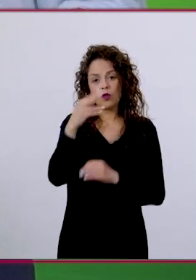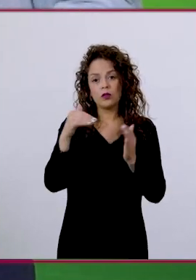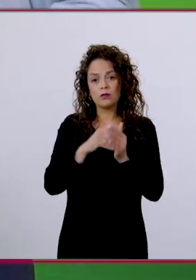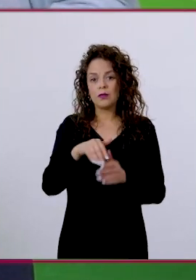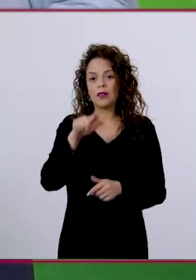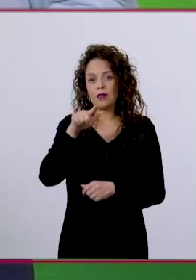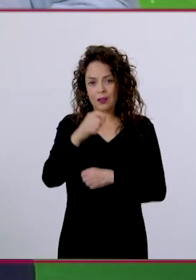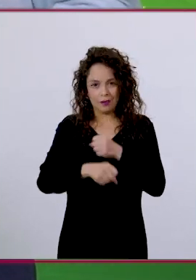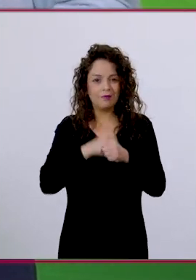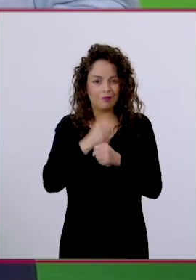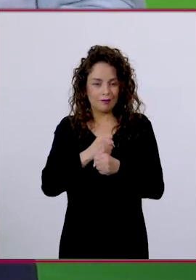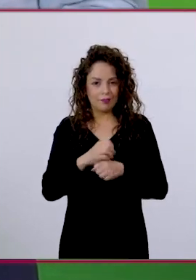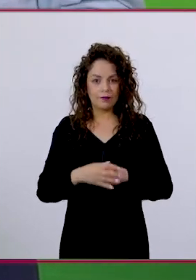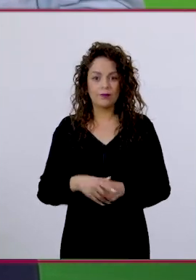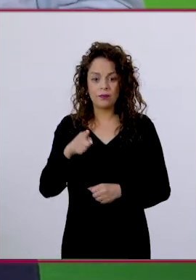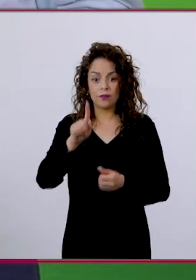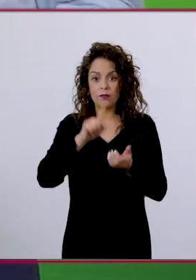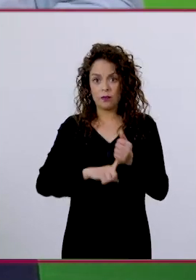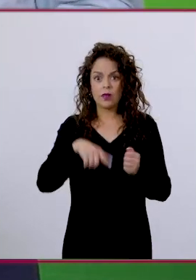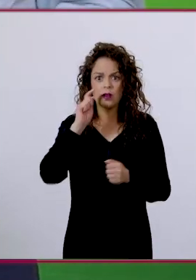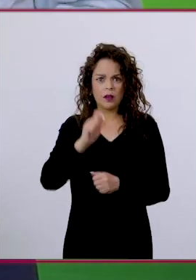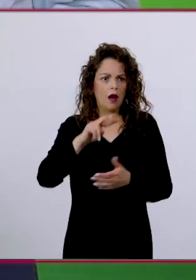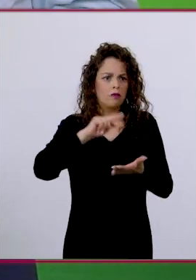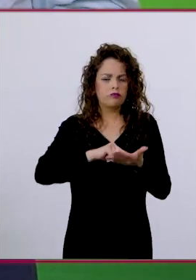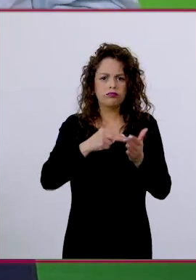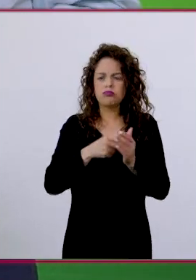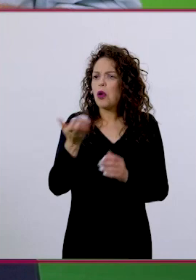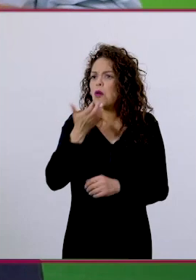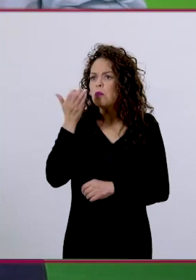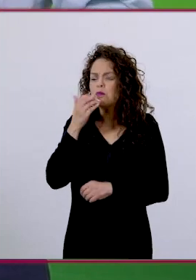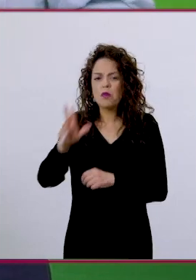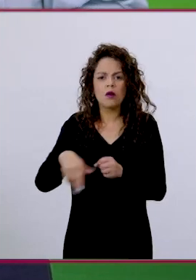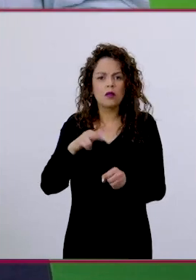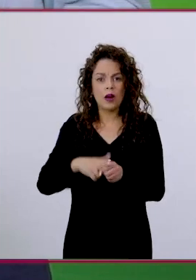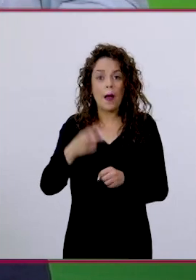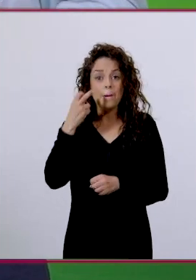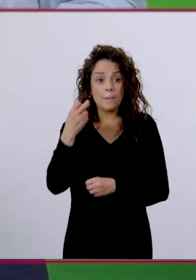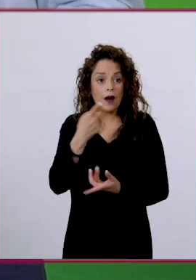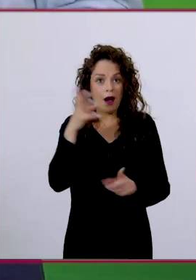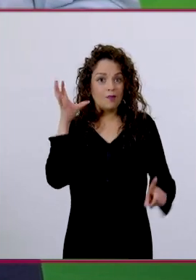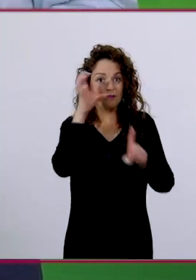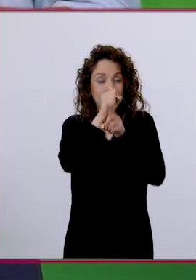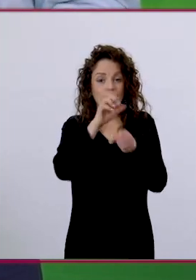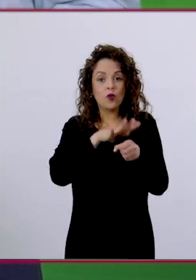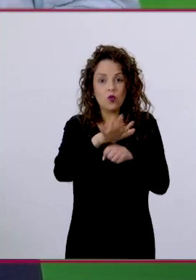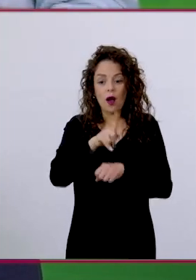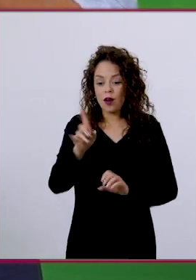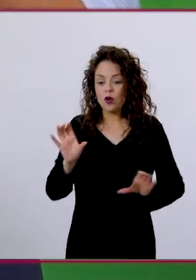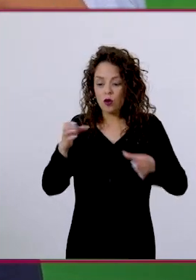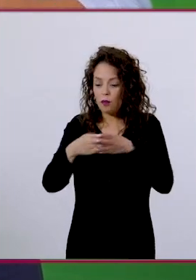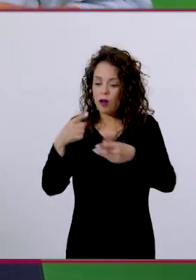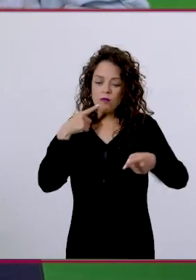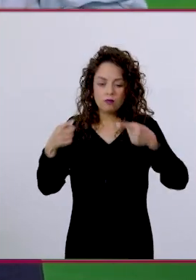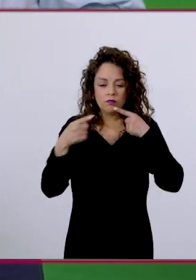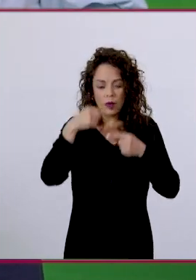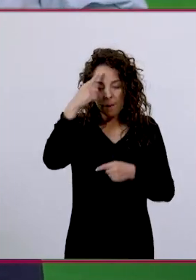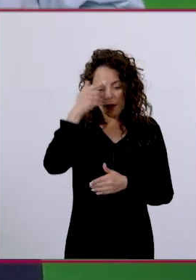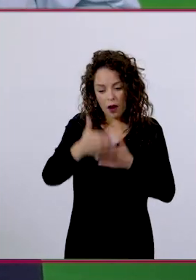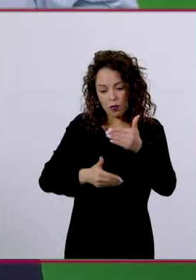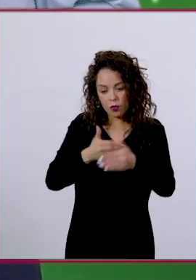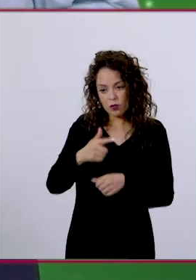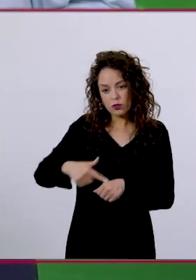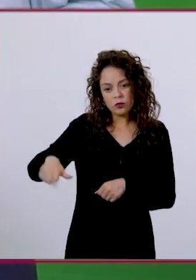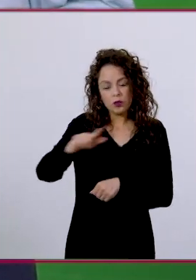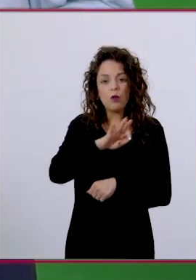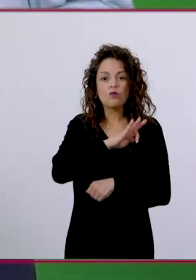El proyecto se basa en arquitectura tradicional, por lo que su reto ha sido dialogar con la comunidad y generar procesos de construcción